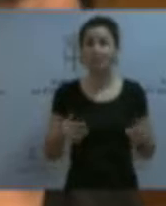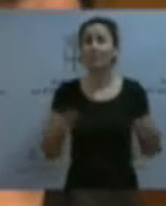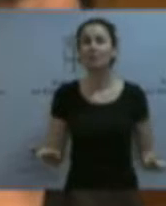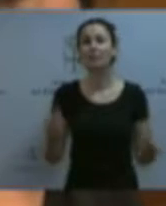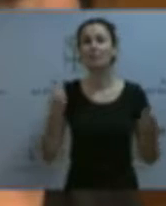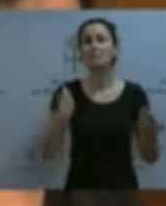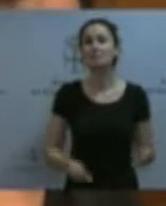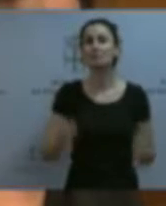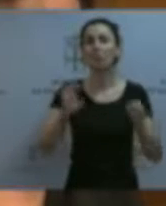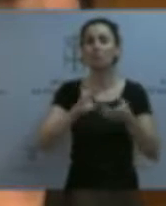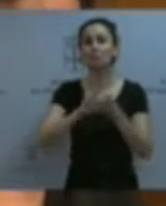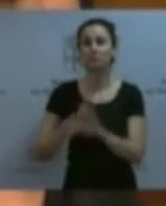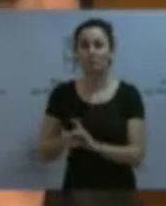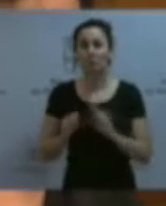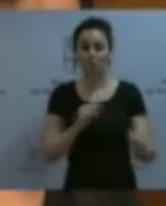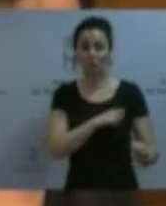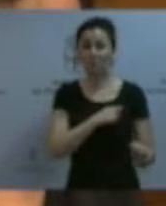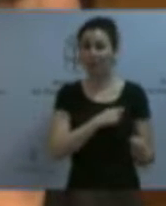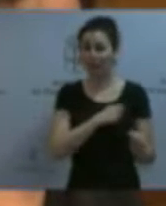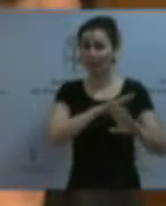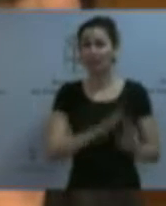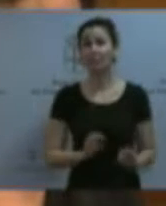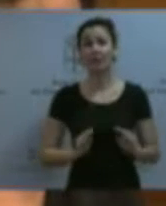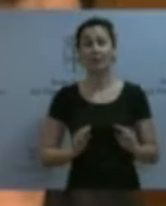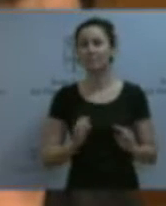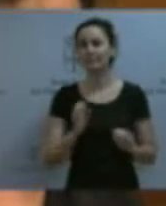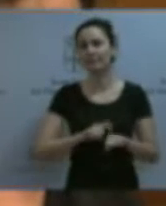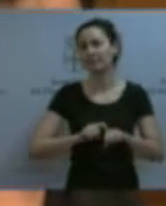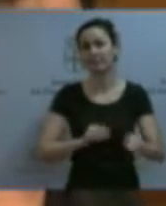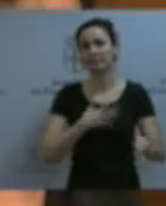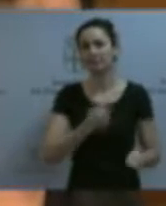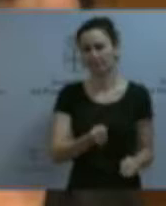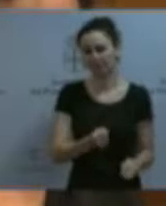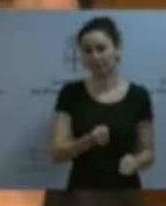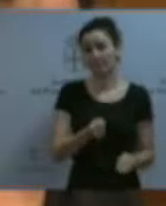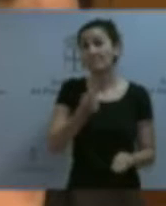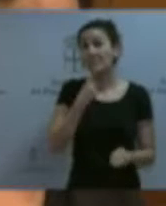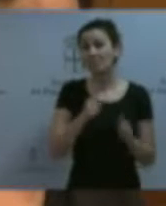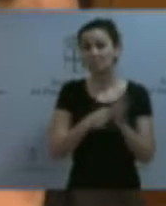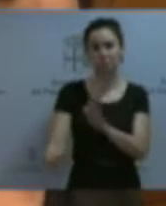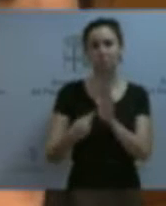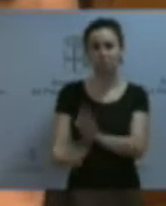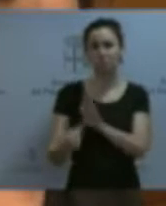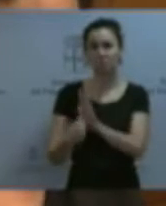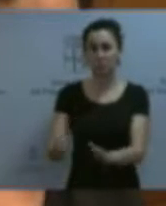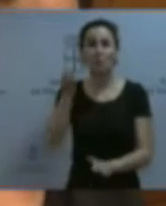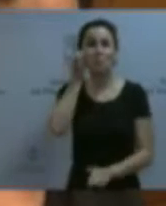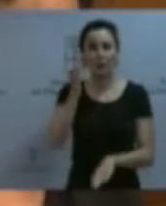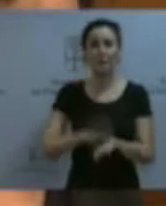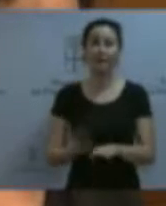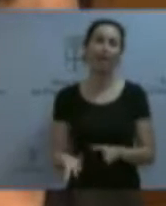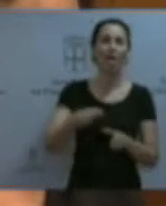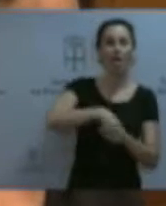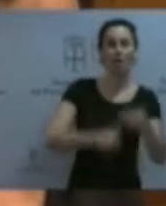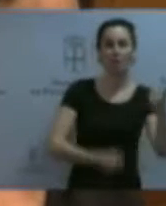o sus dirigentes, todos se han caracterizado siempre, me atrevo a decir, por la discriminación de la mujer en esa competición,